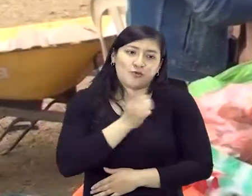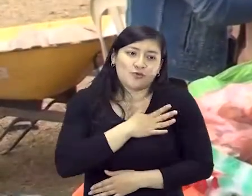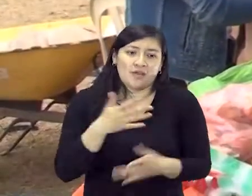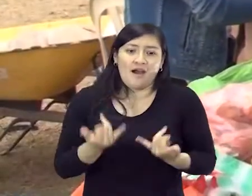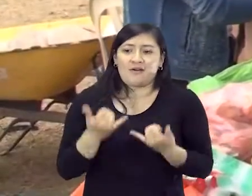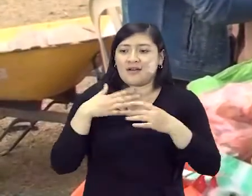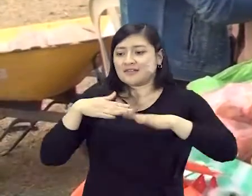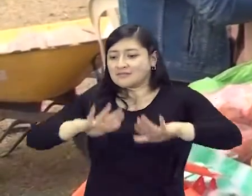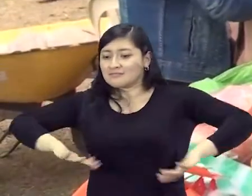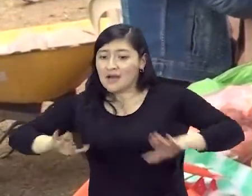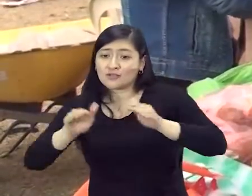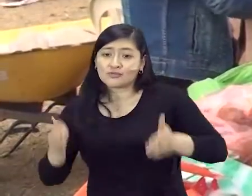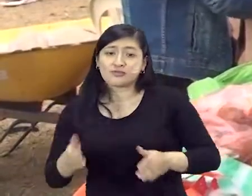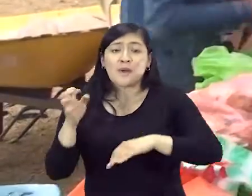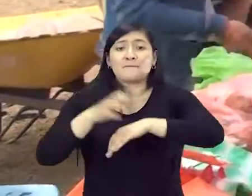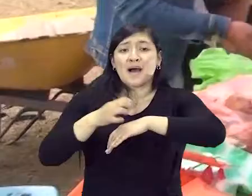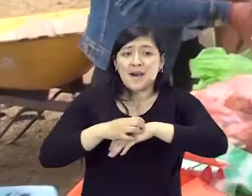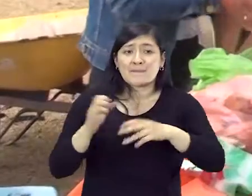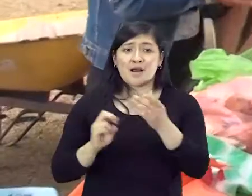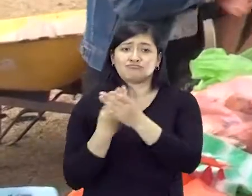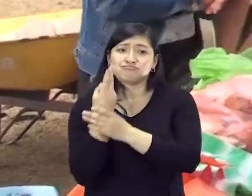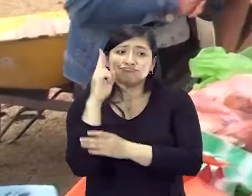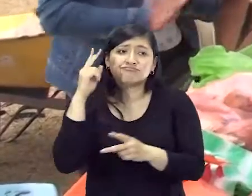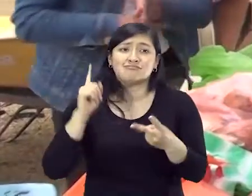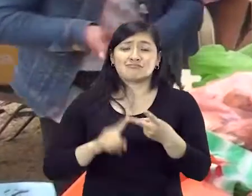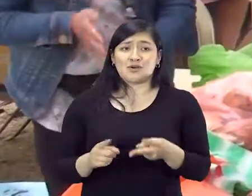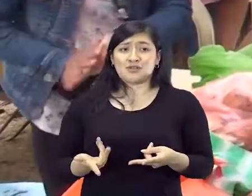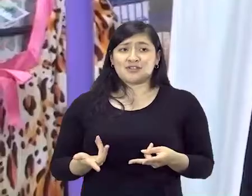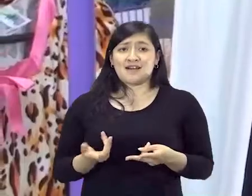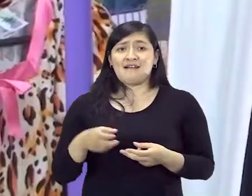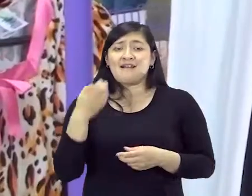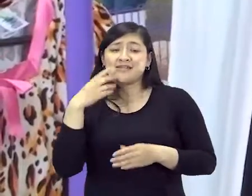vender las cosas de uno, producto, papa, cebolla,